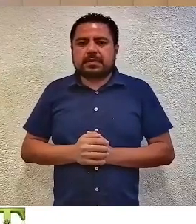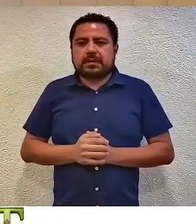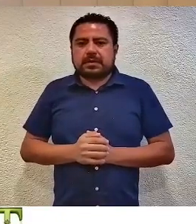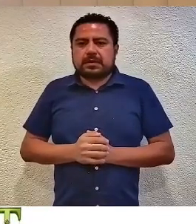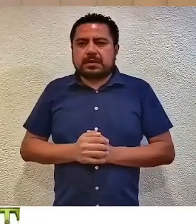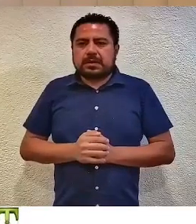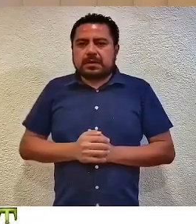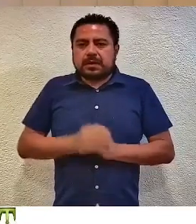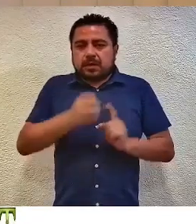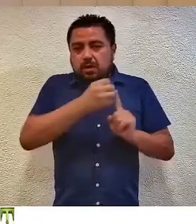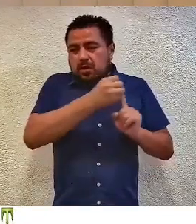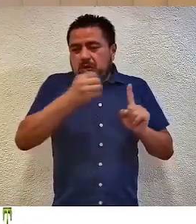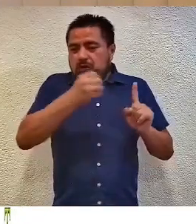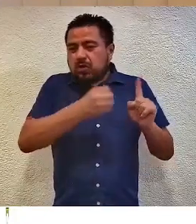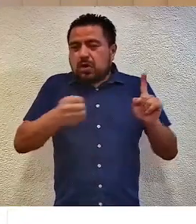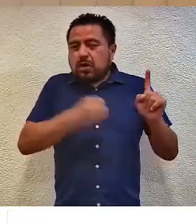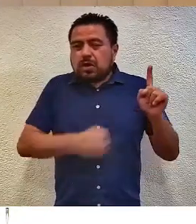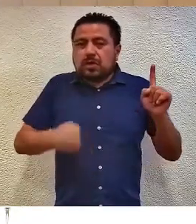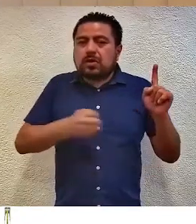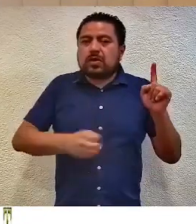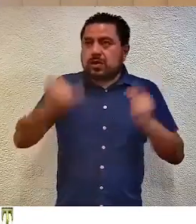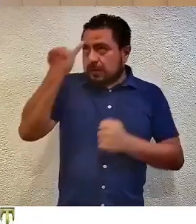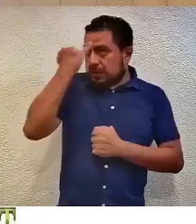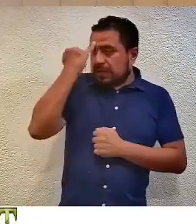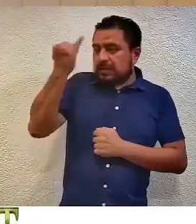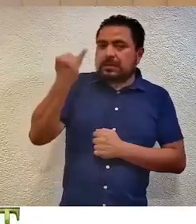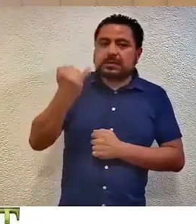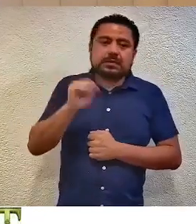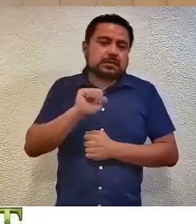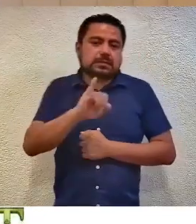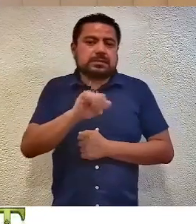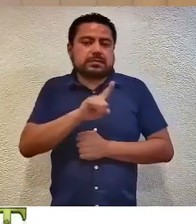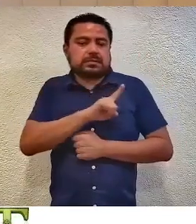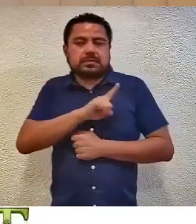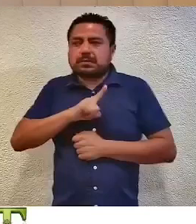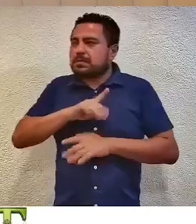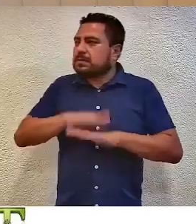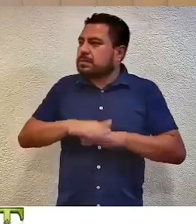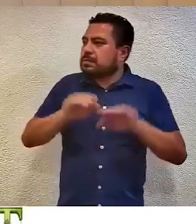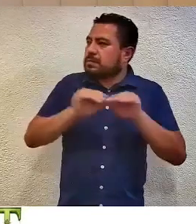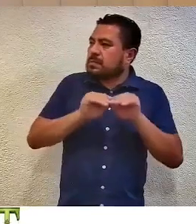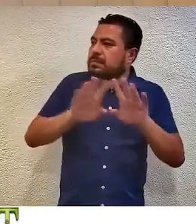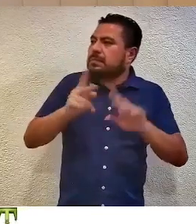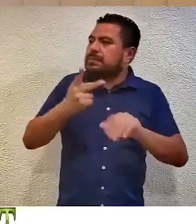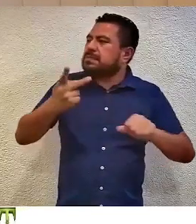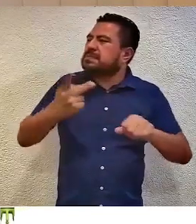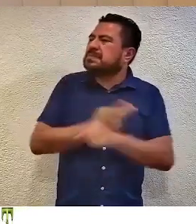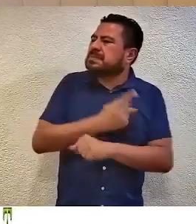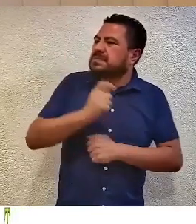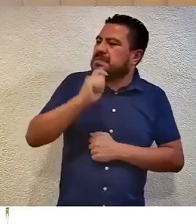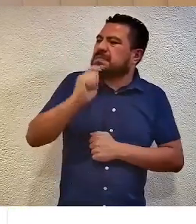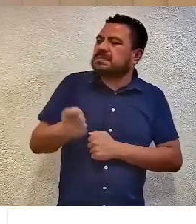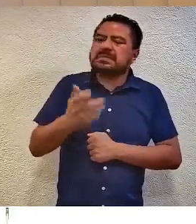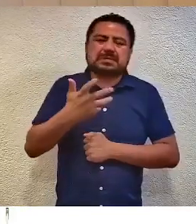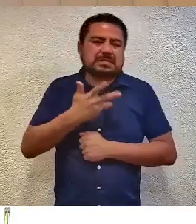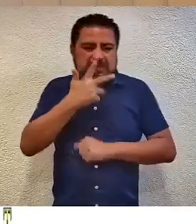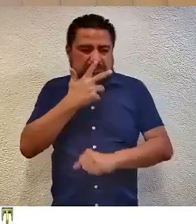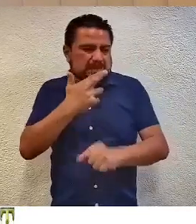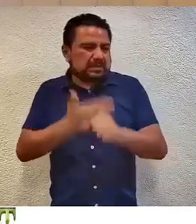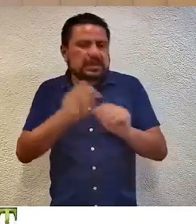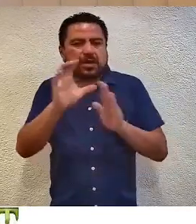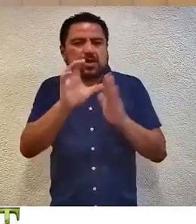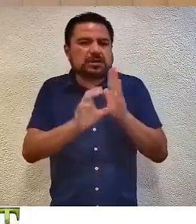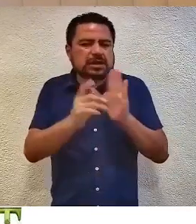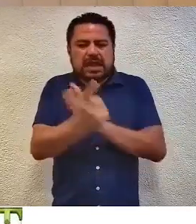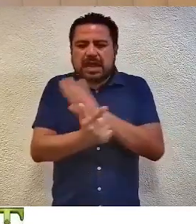En este orden de ideas, es pertinente hacer la atenta aclaración que a pesar de tener la atribución constitucional y